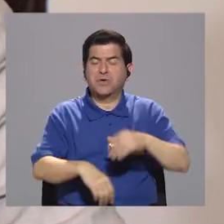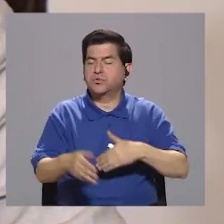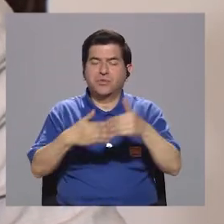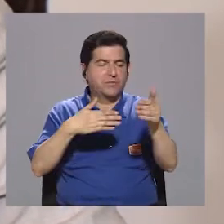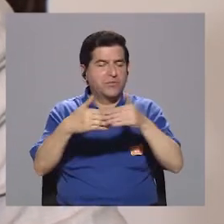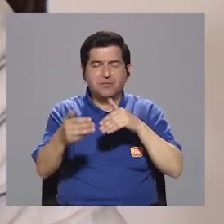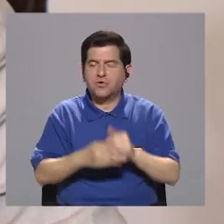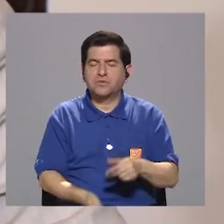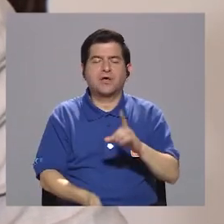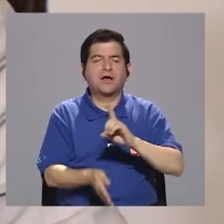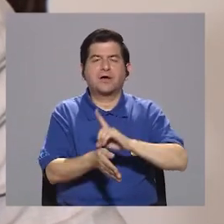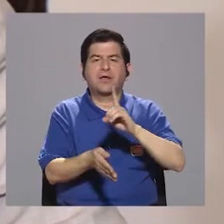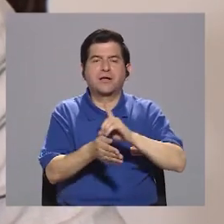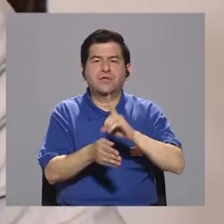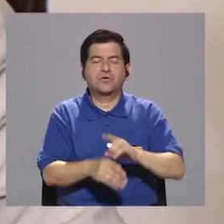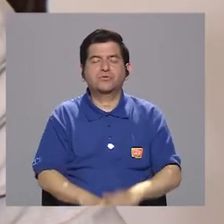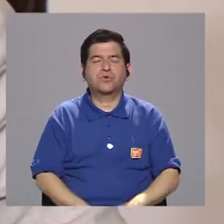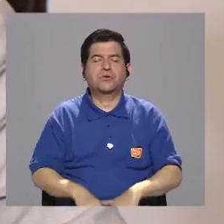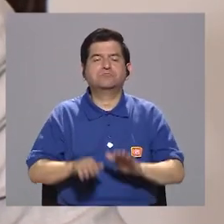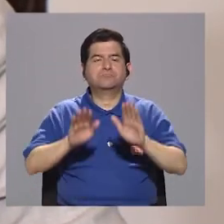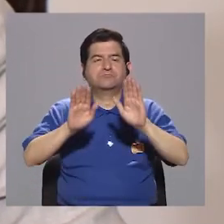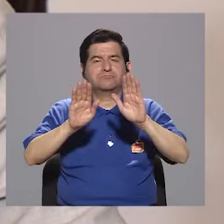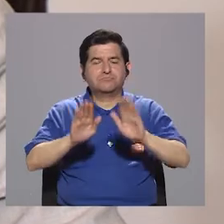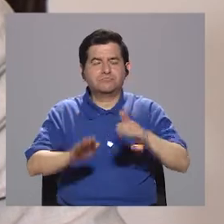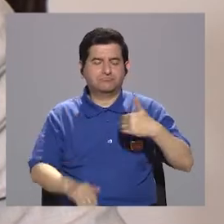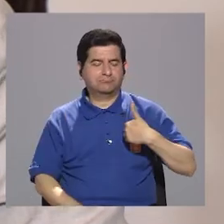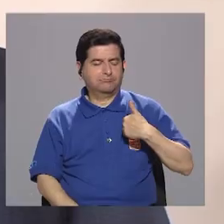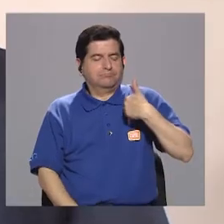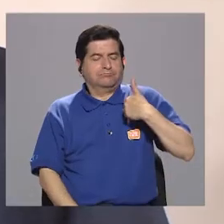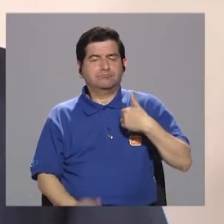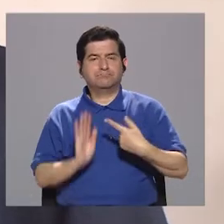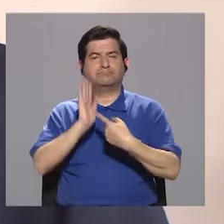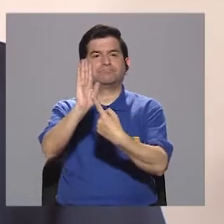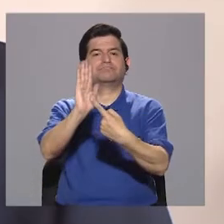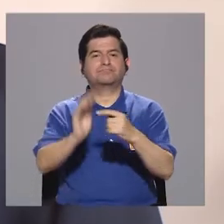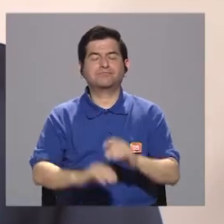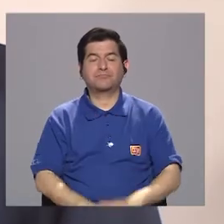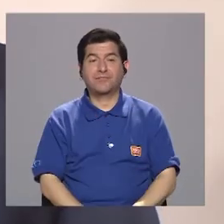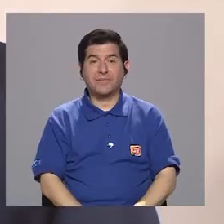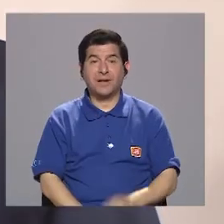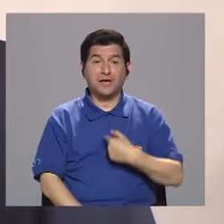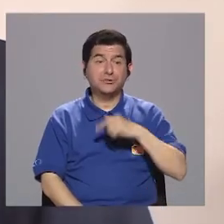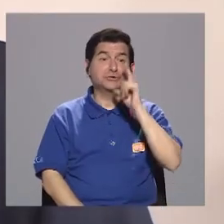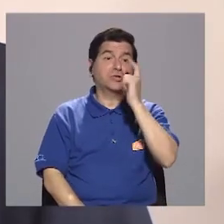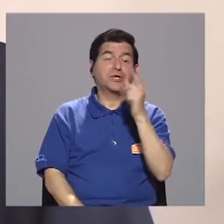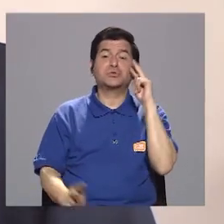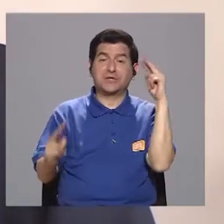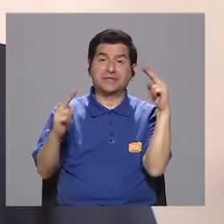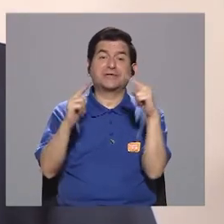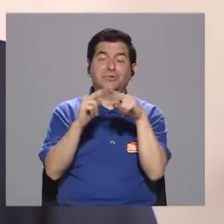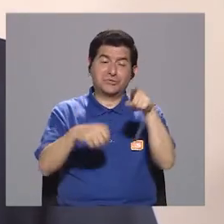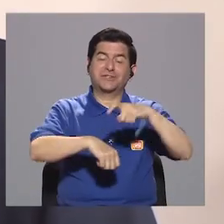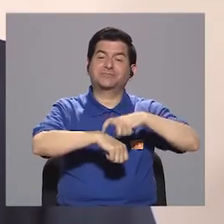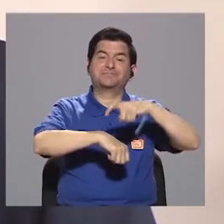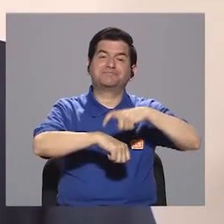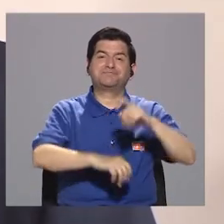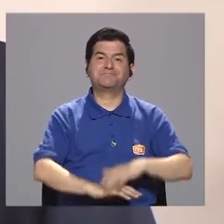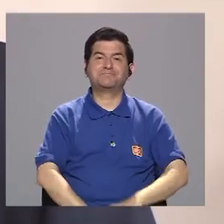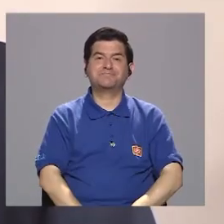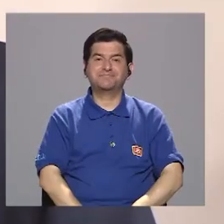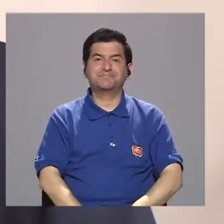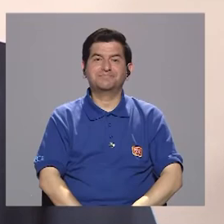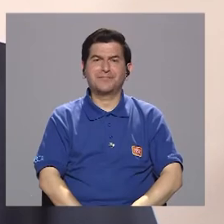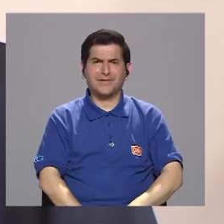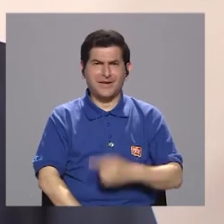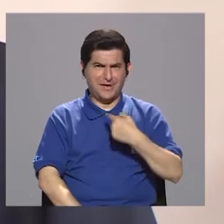impresionante. El doctor conservaba ese señorío que tenía, ¿verdad? Y ahí tuve yo la suerte de conocerlo, ¿verdad? ¿Y cómo se